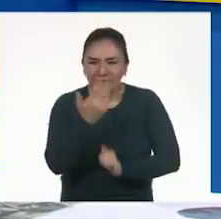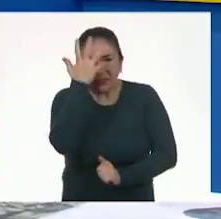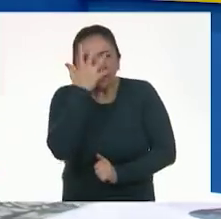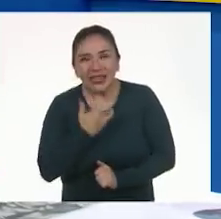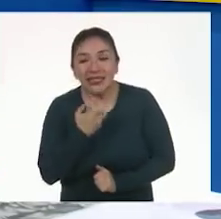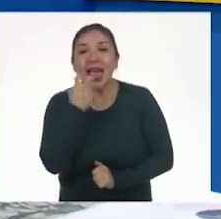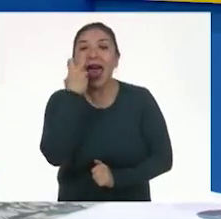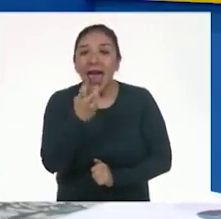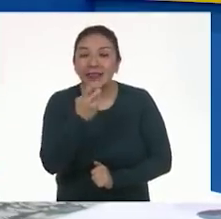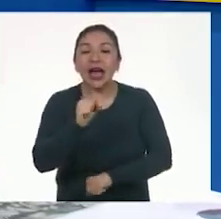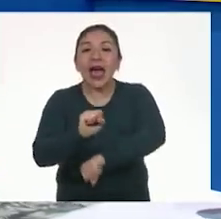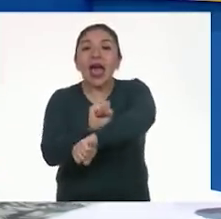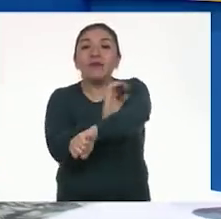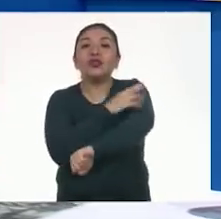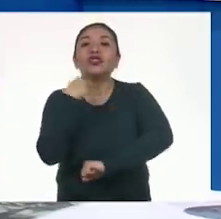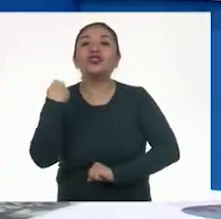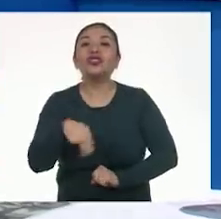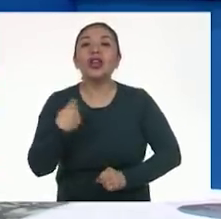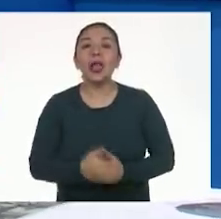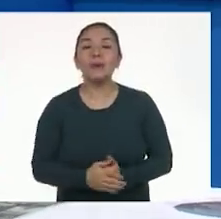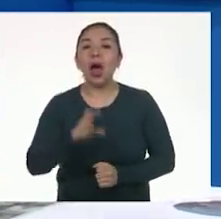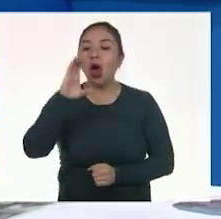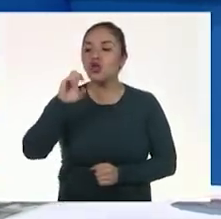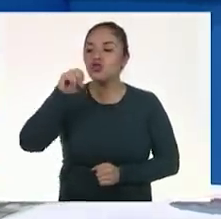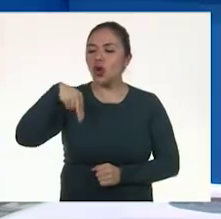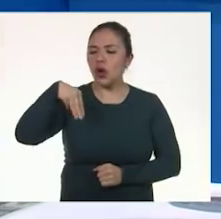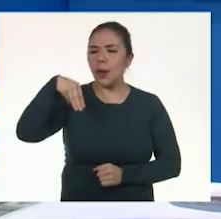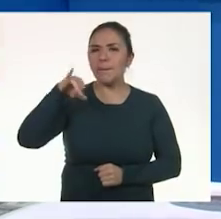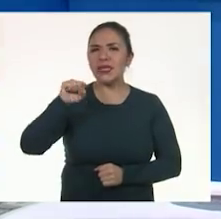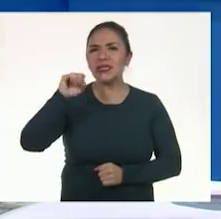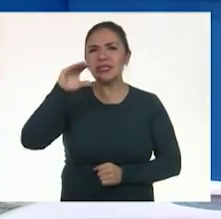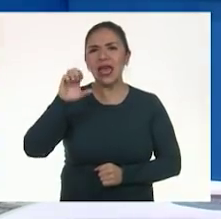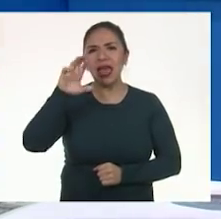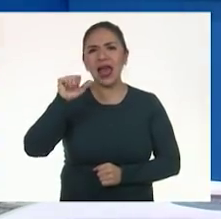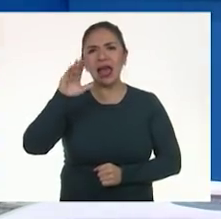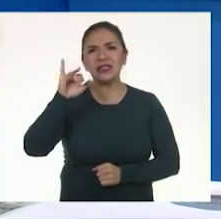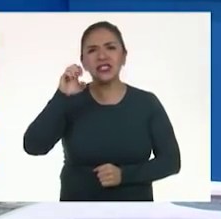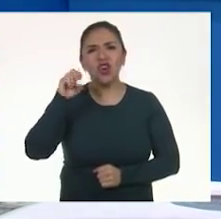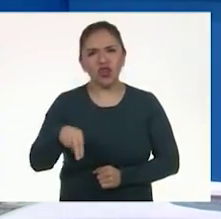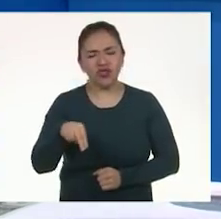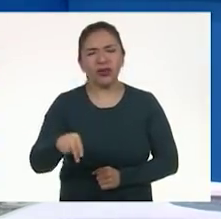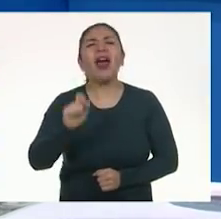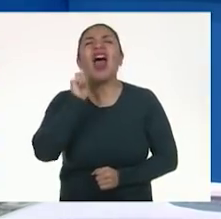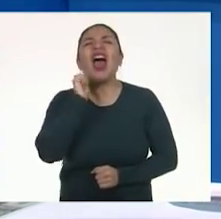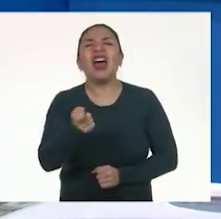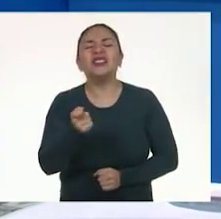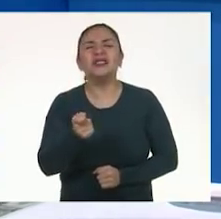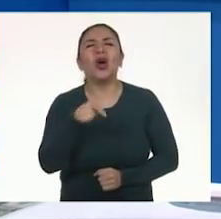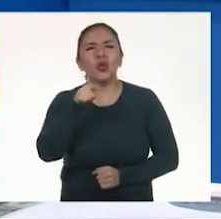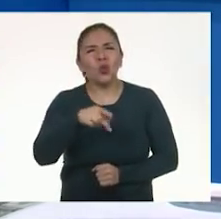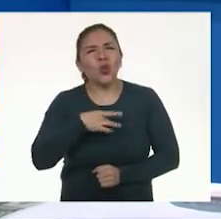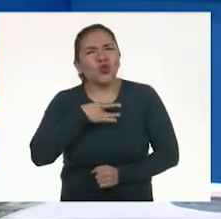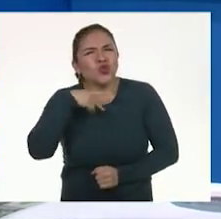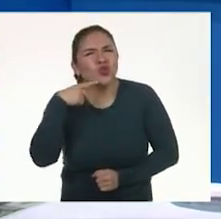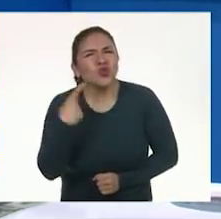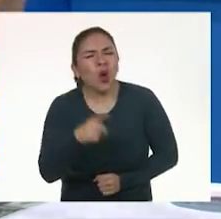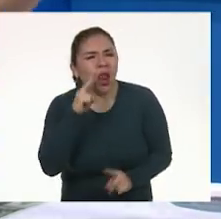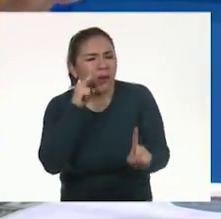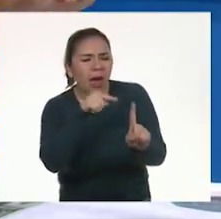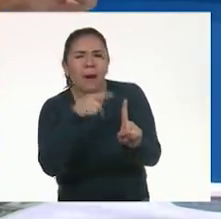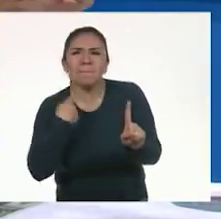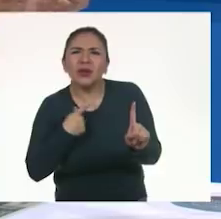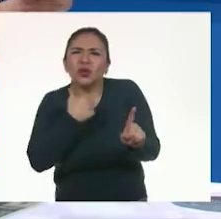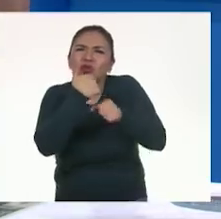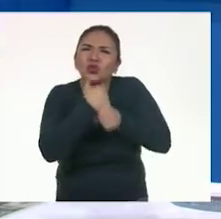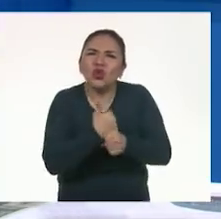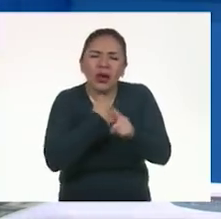hay una emoción que se llama la conmiseración, que es cuando a ti te duele el dolor ajeno. Y